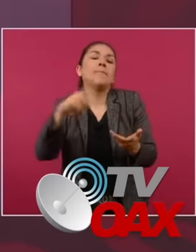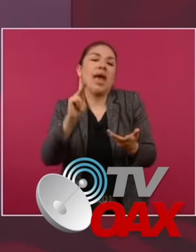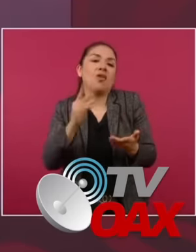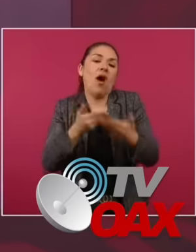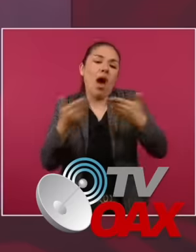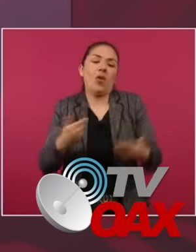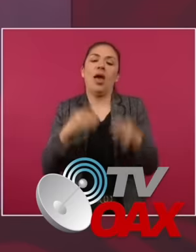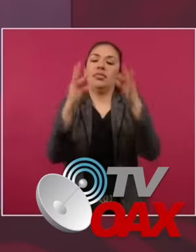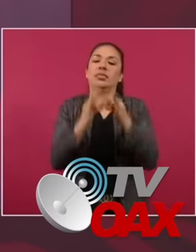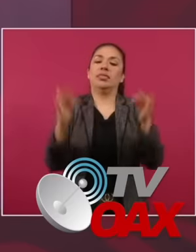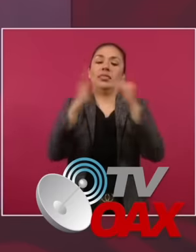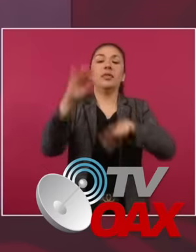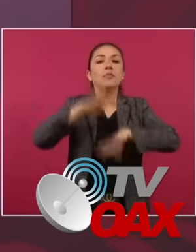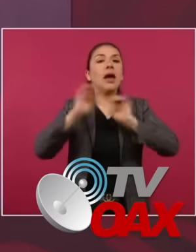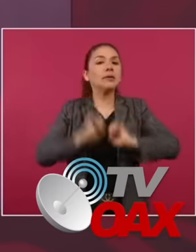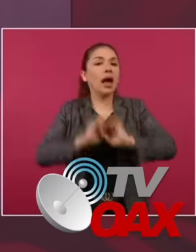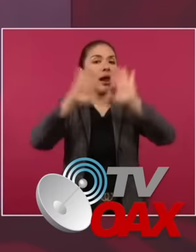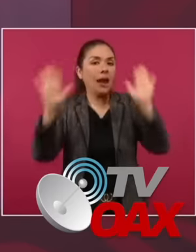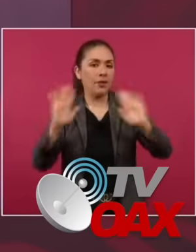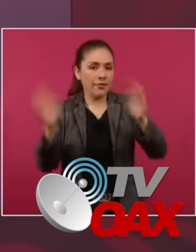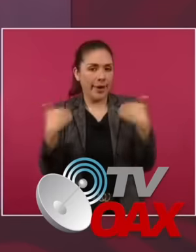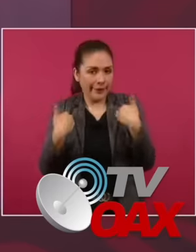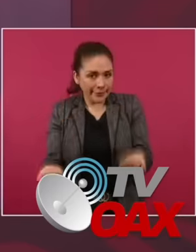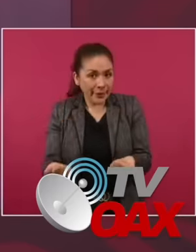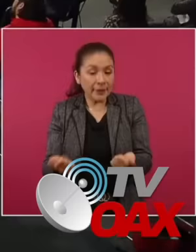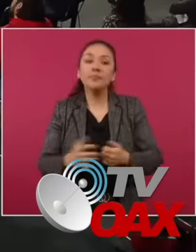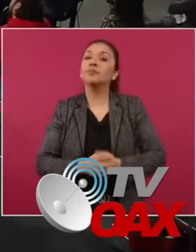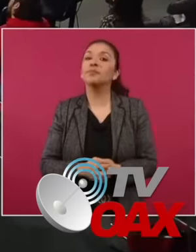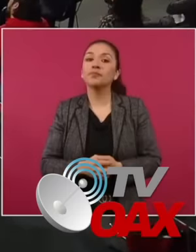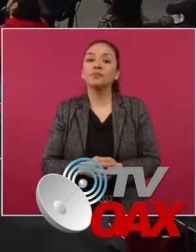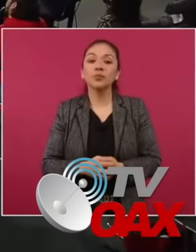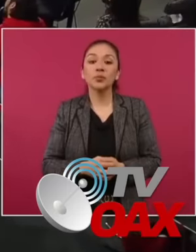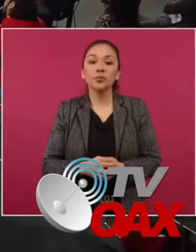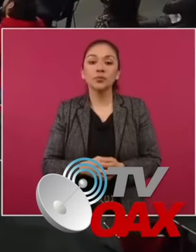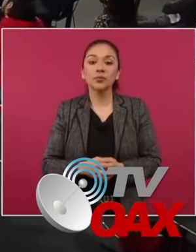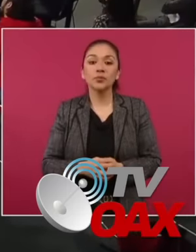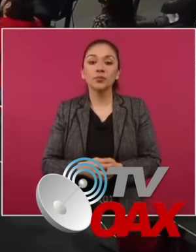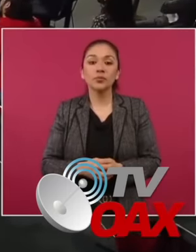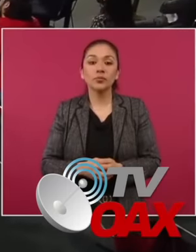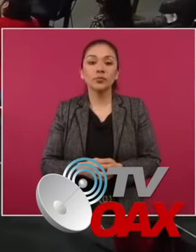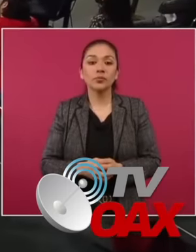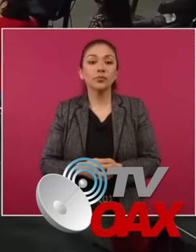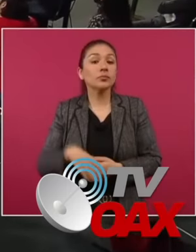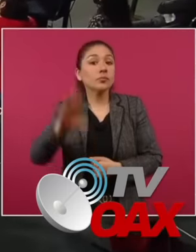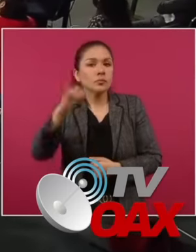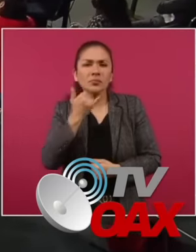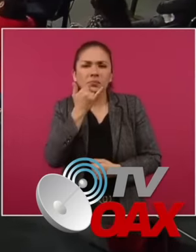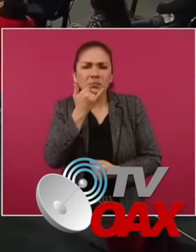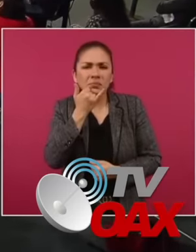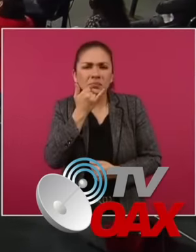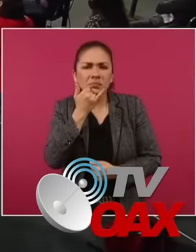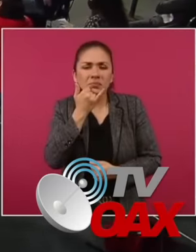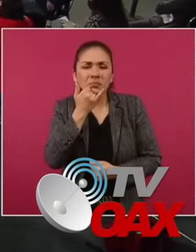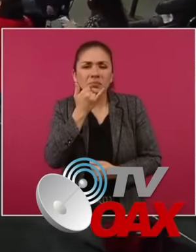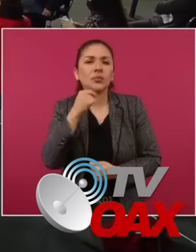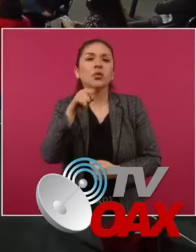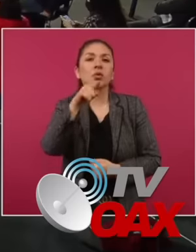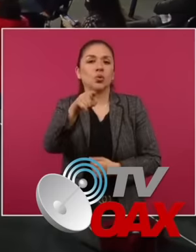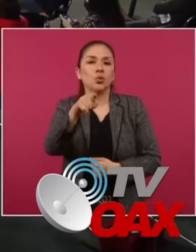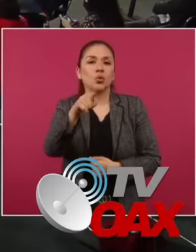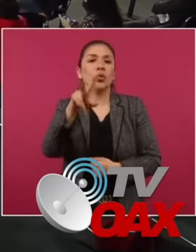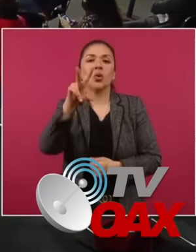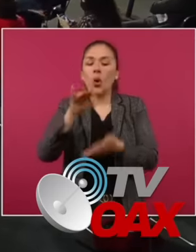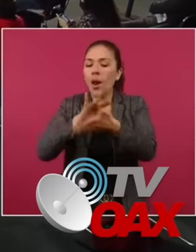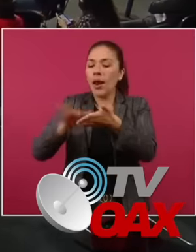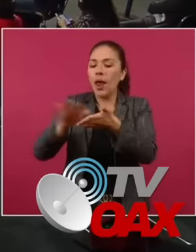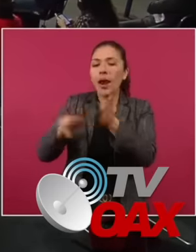oportunidad de aclarar cómo está esta situación. Se ve que no lee el Barlovento, por eso habla usted. ¿Mande? Se ve que usted no lee el